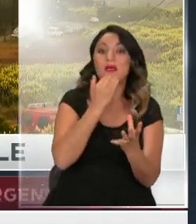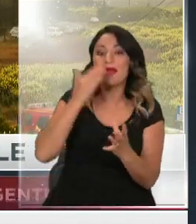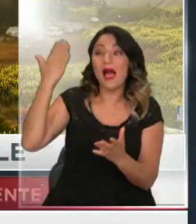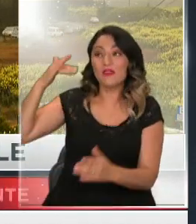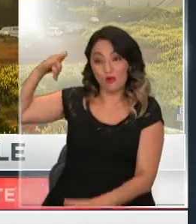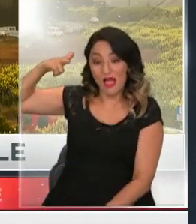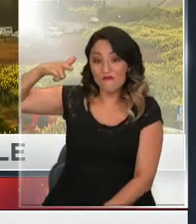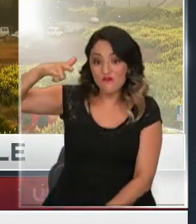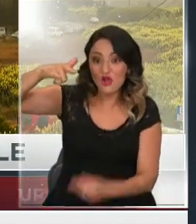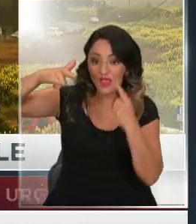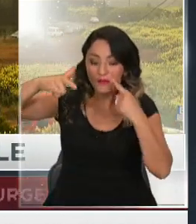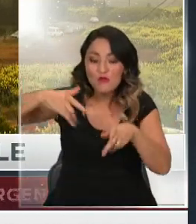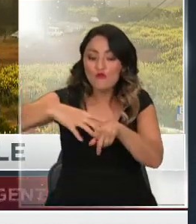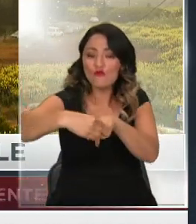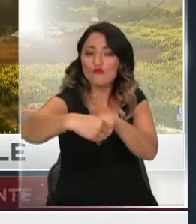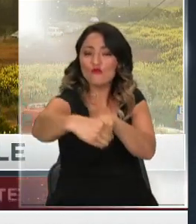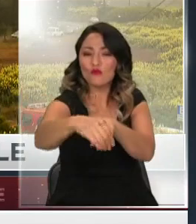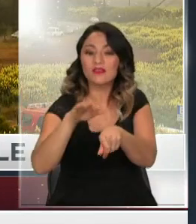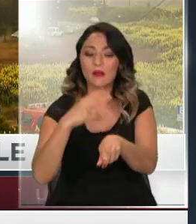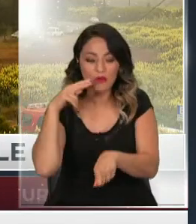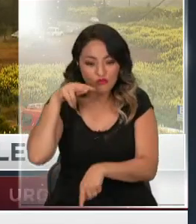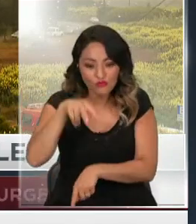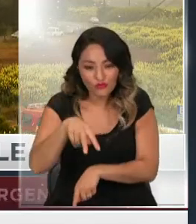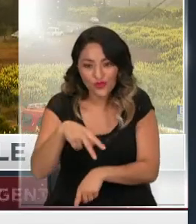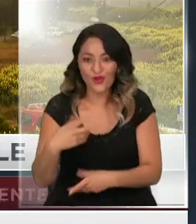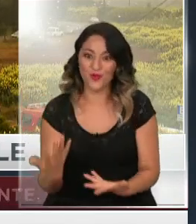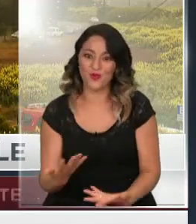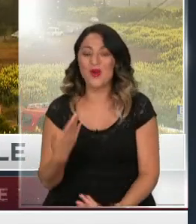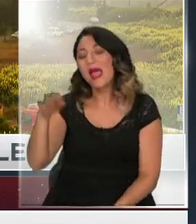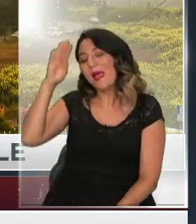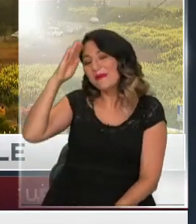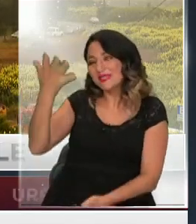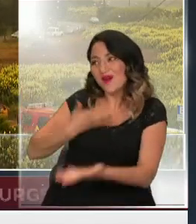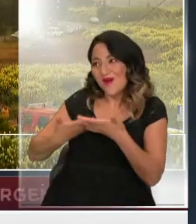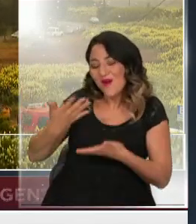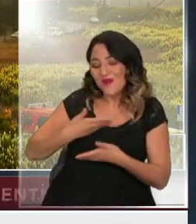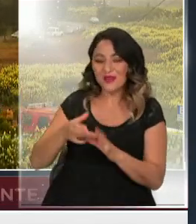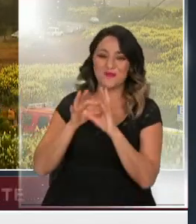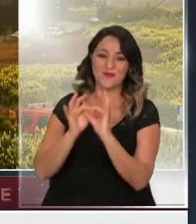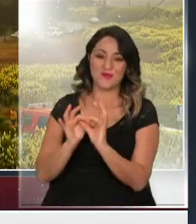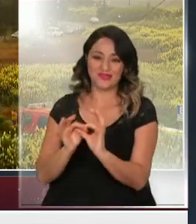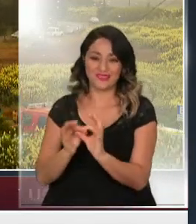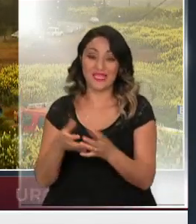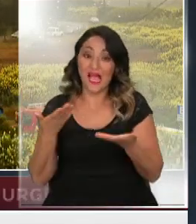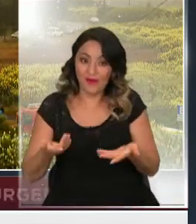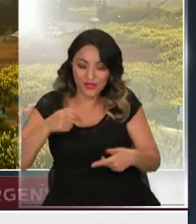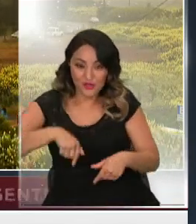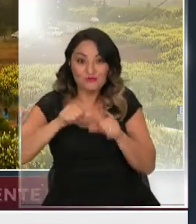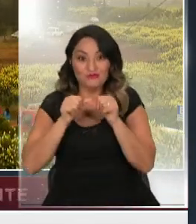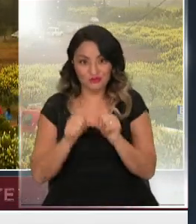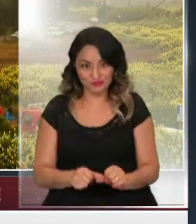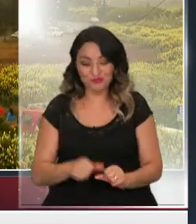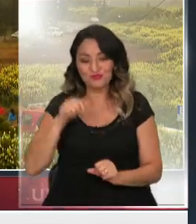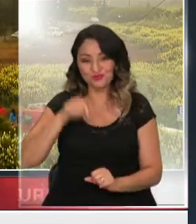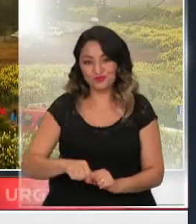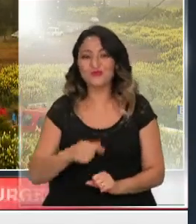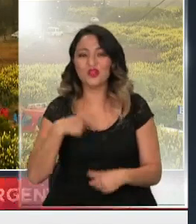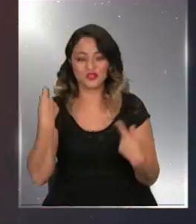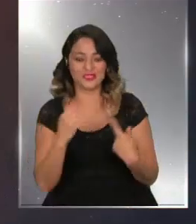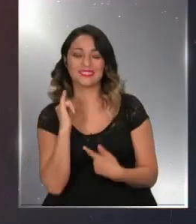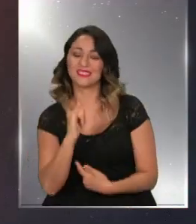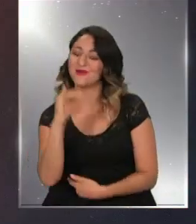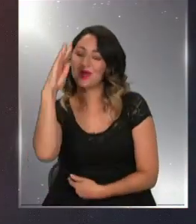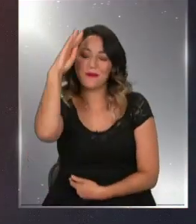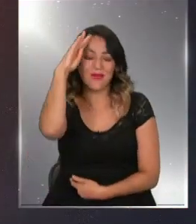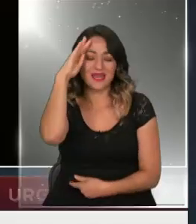dijéramos. Muy bien, muchas gracias Alejandro por contarnos tu experiencia. Bueno, aquí yo me voy a mantener porque la verdad es que sí vamos a vivir una